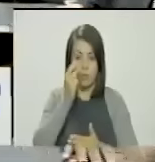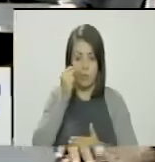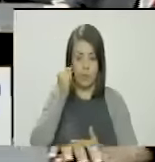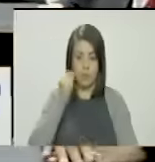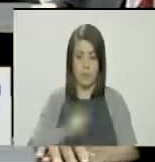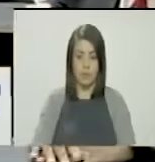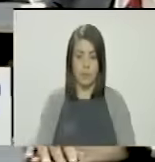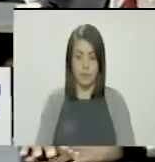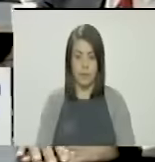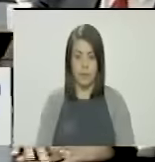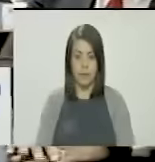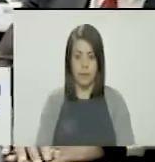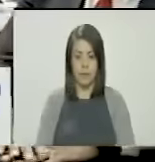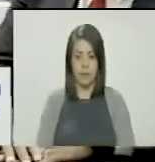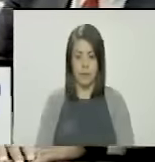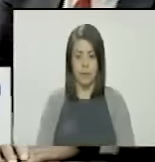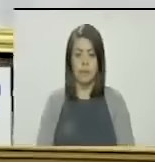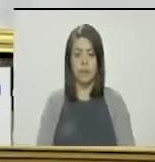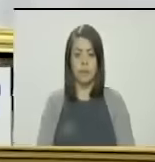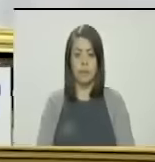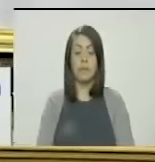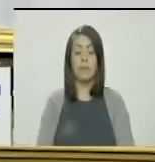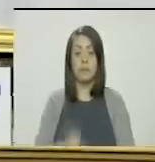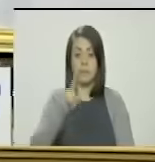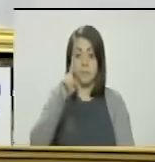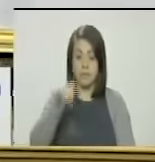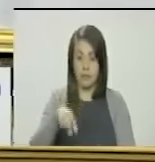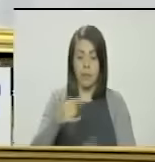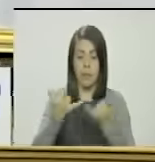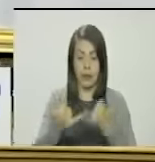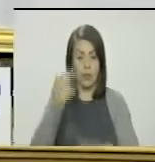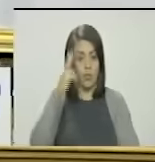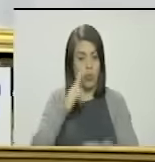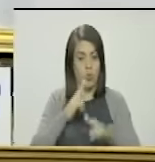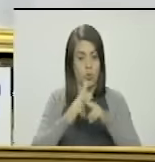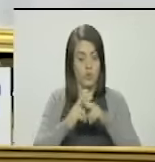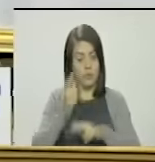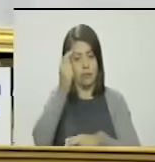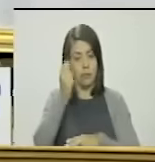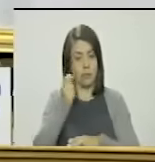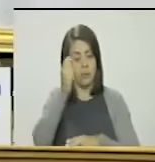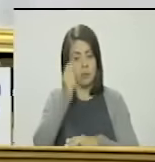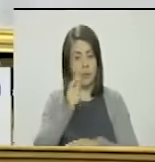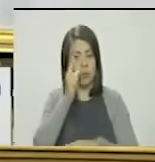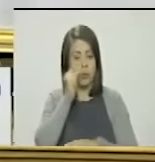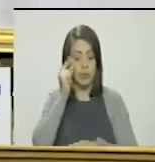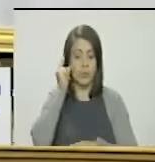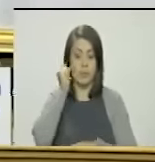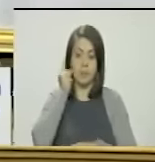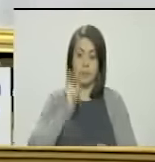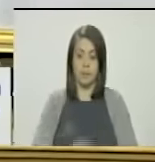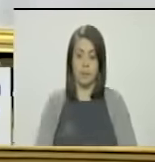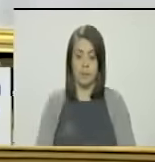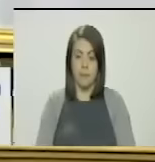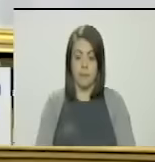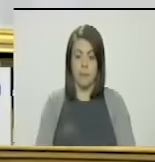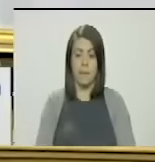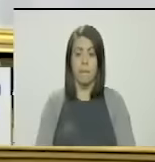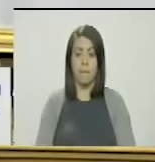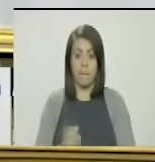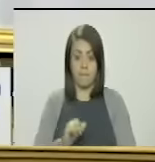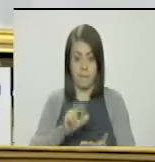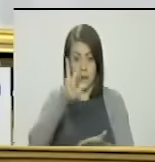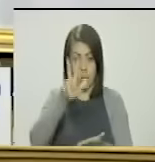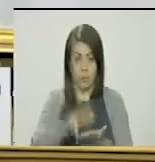diputados. En consideración, las honorables diputadas y los honorables diputados que estén